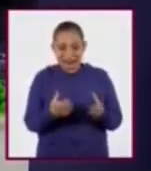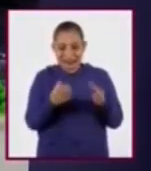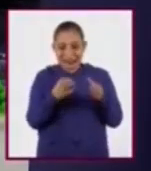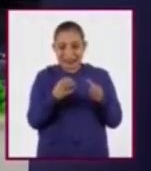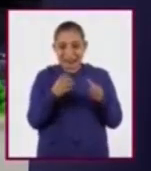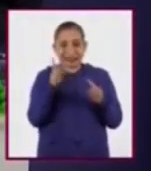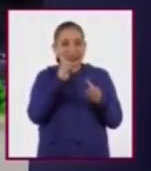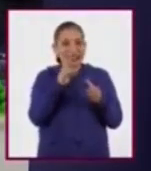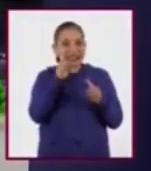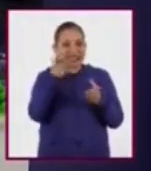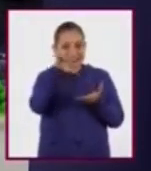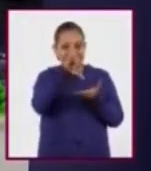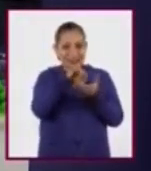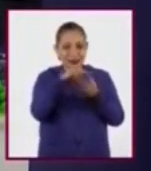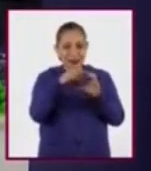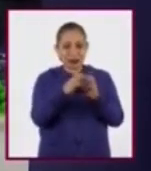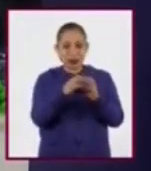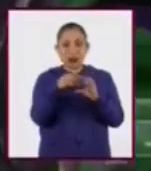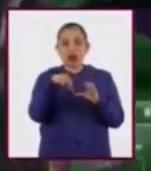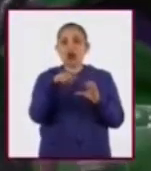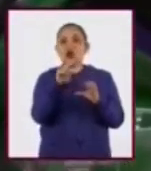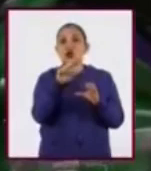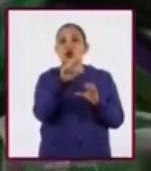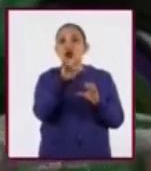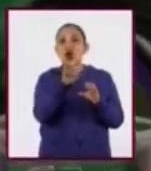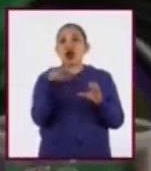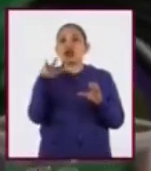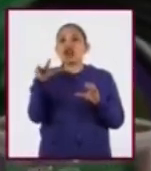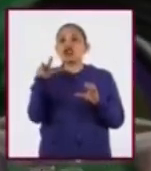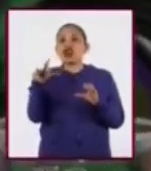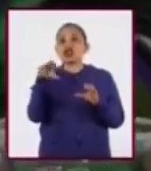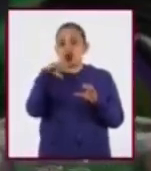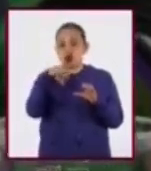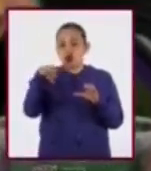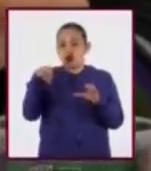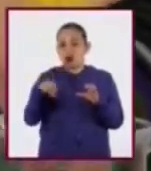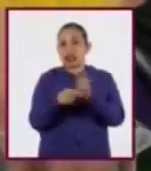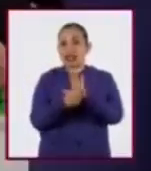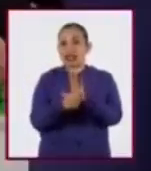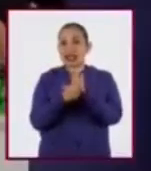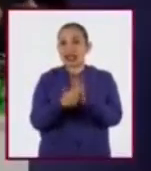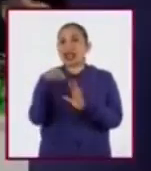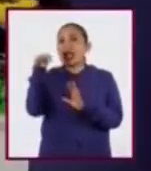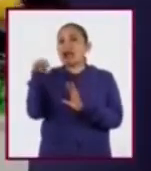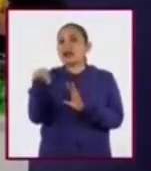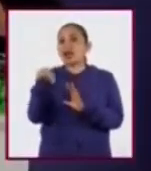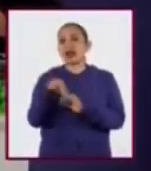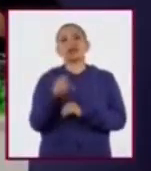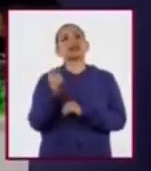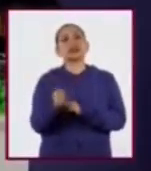nuestro simulador de núcleo a 18 esferas con el símbolo de N,